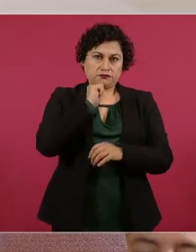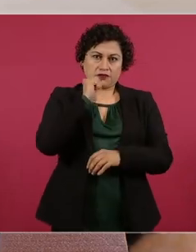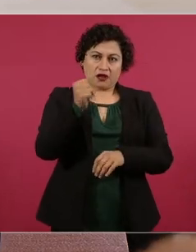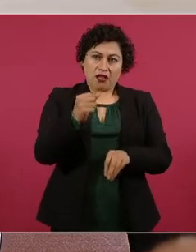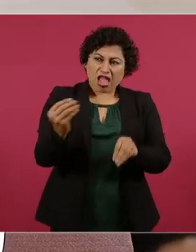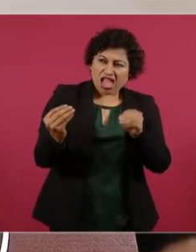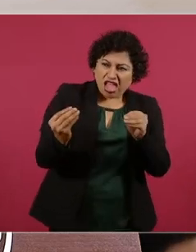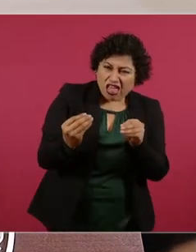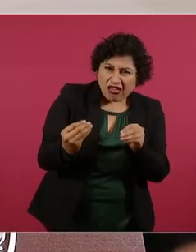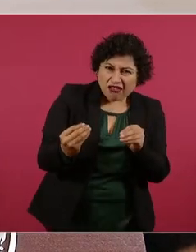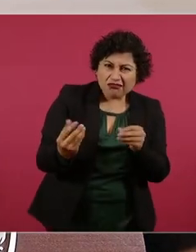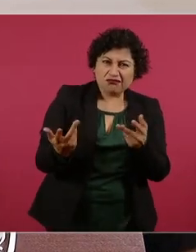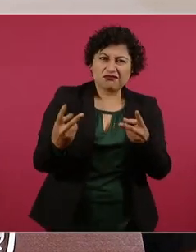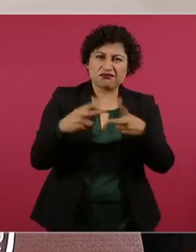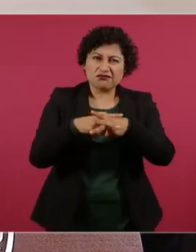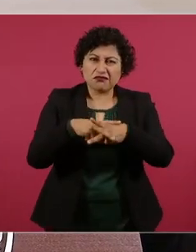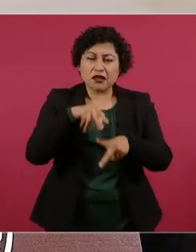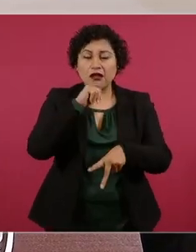Se puede